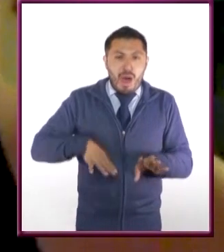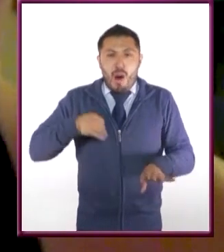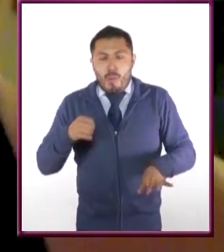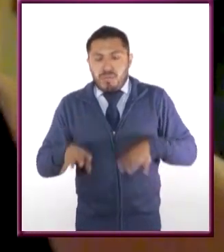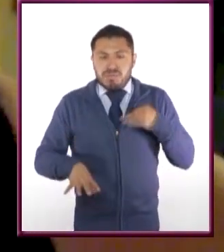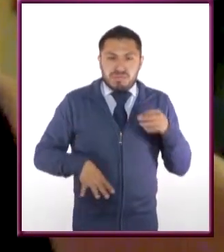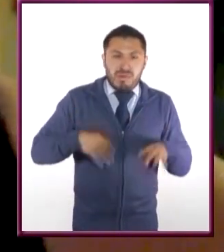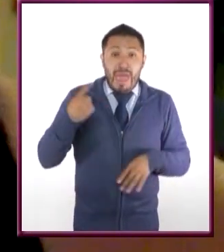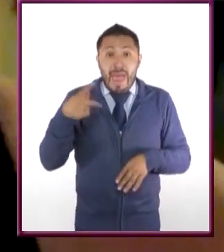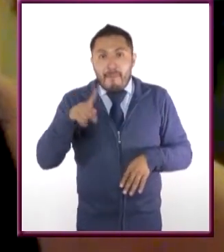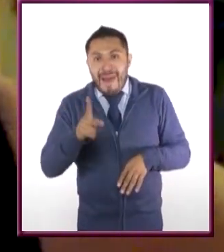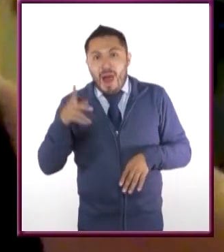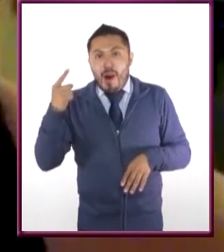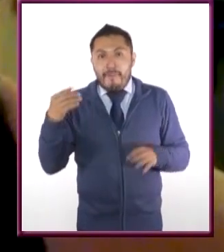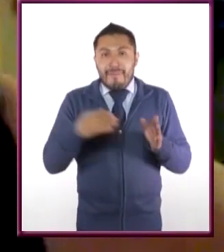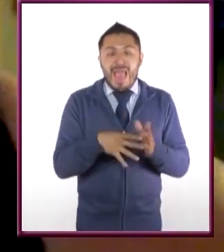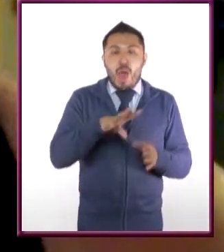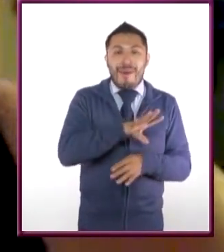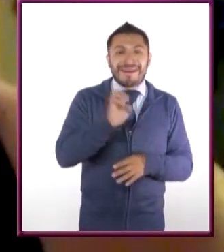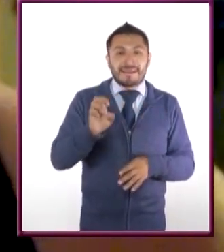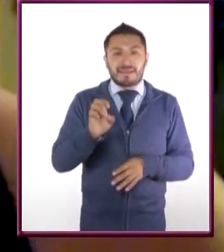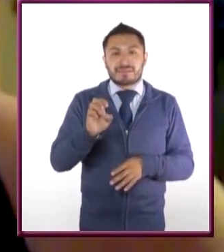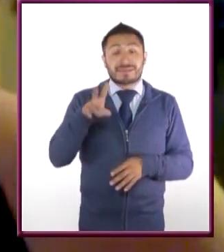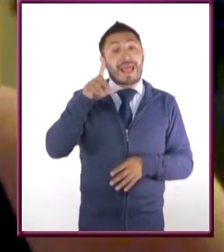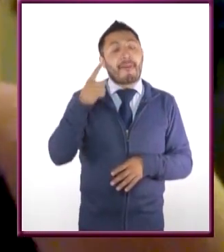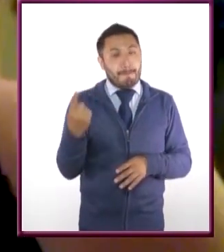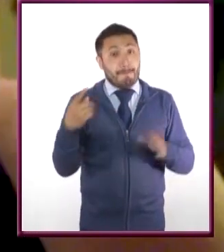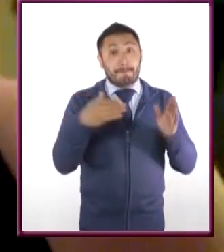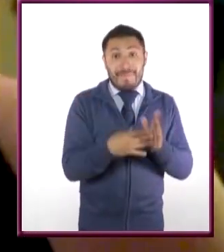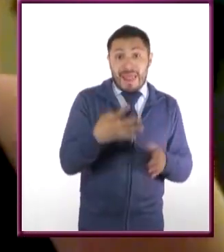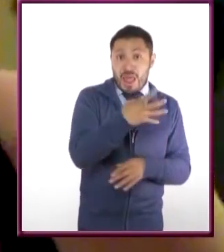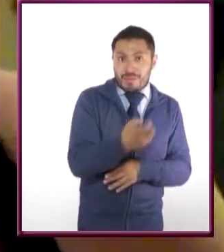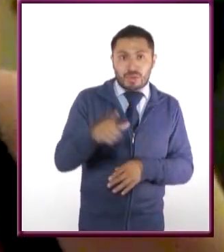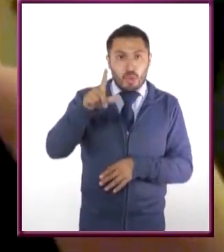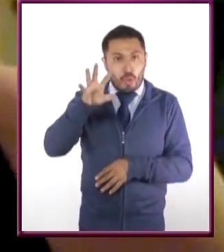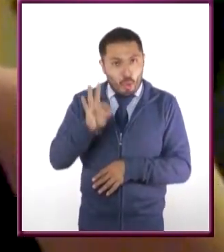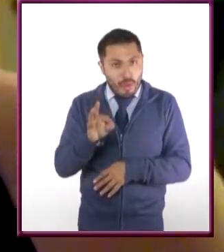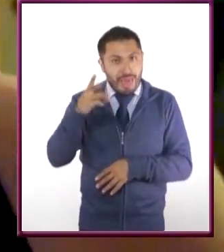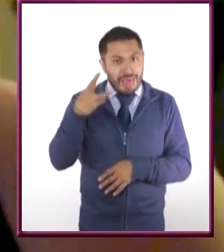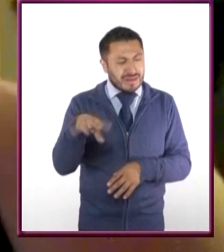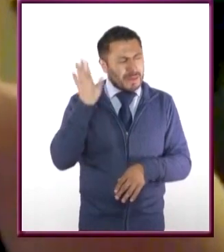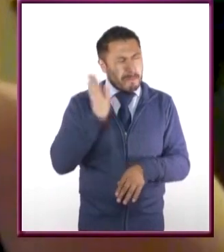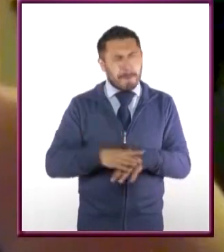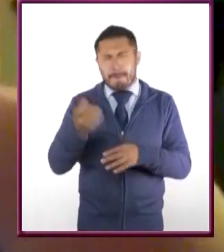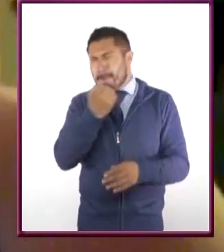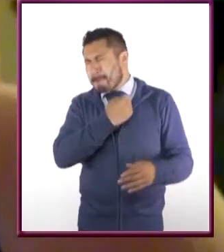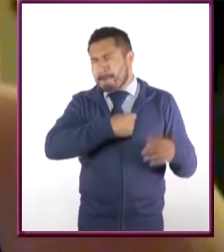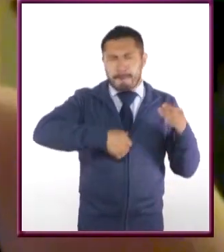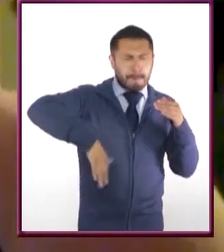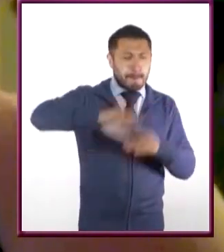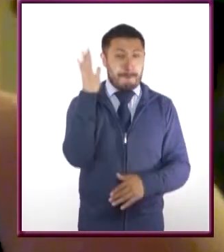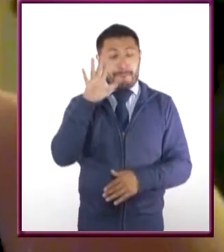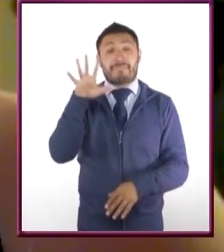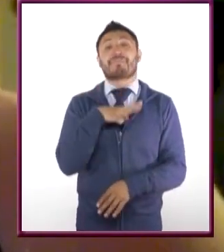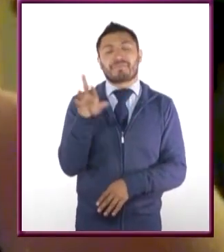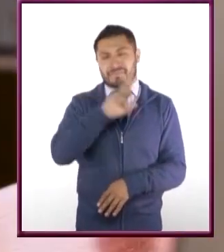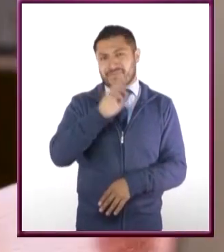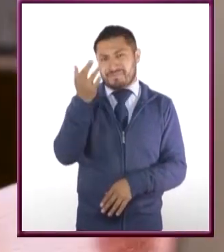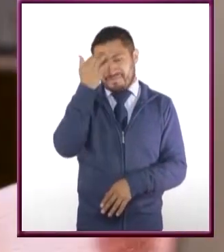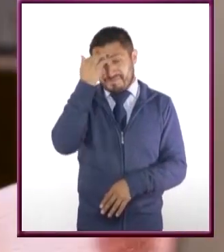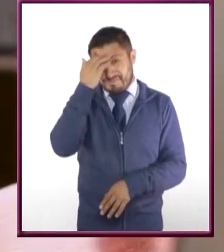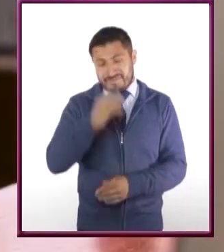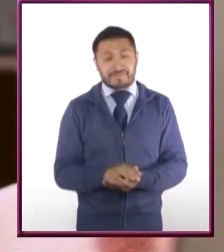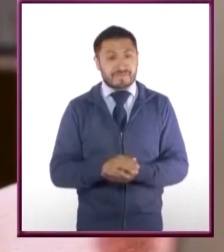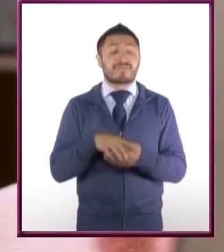en 1943 fue el que más éxito tuvo, fue el que realmente reconocemos, el que